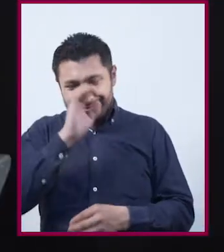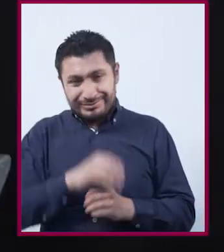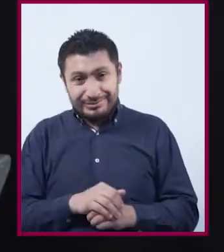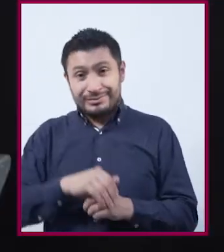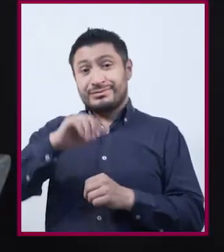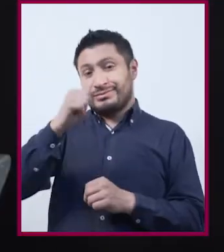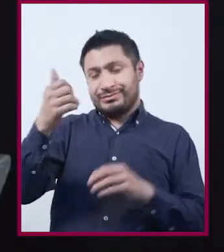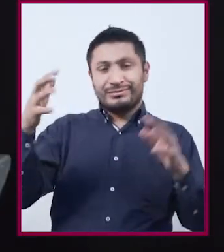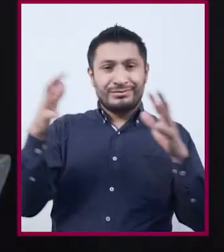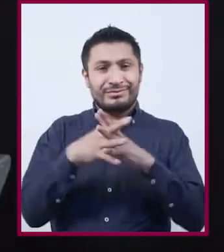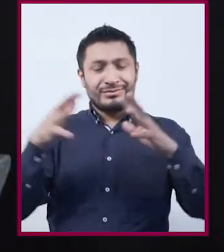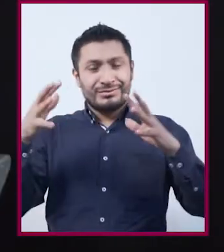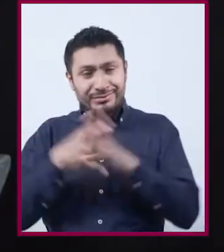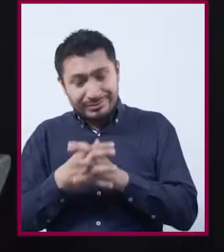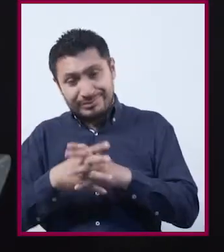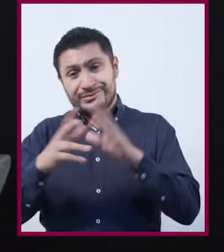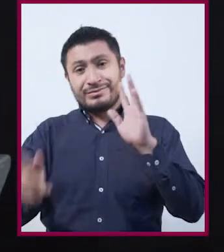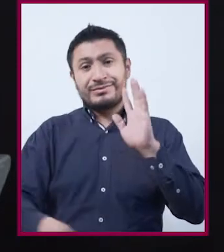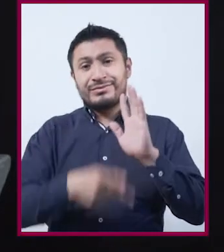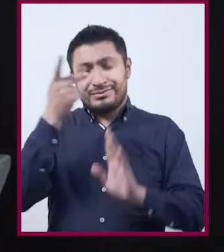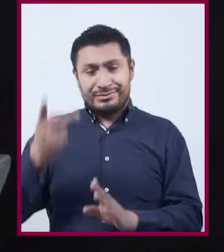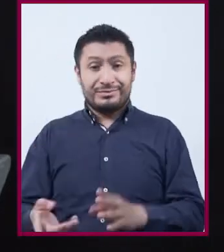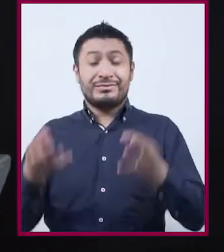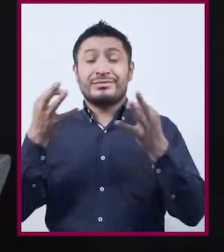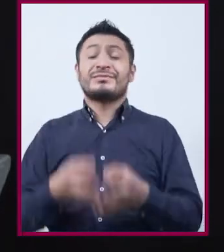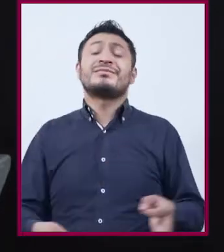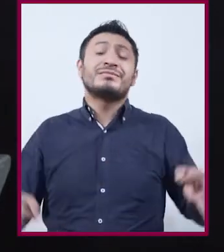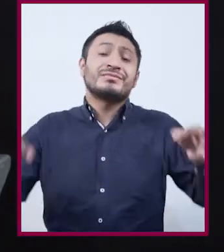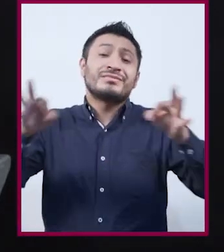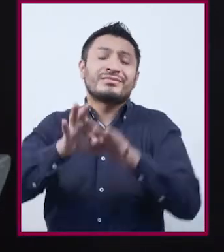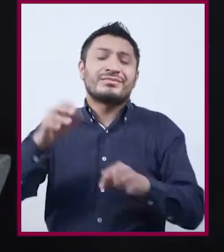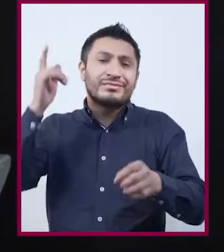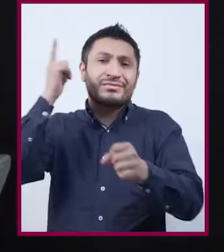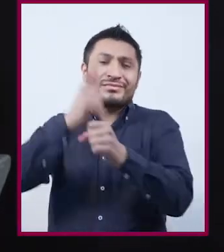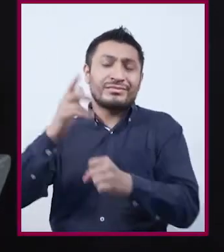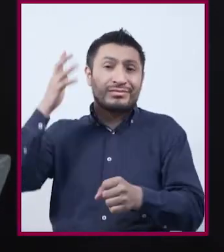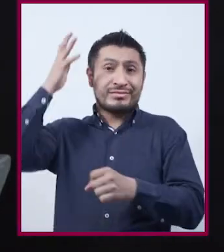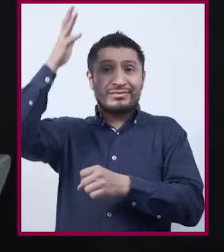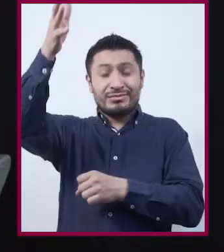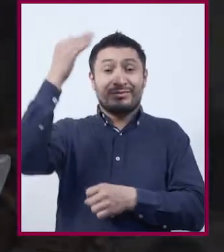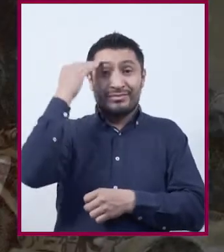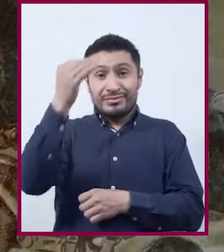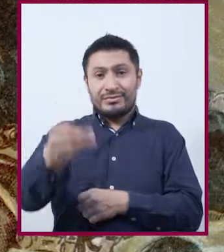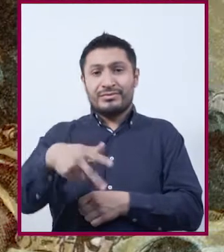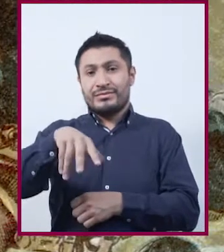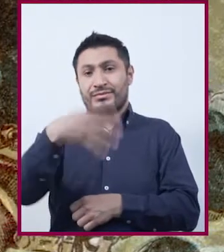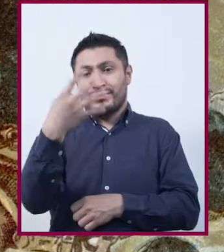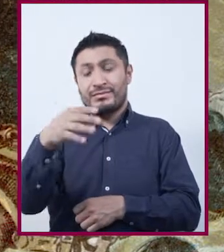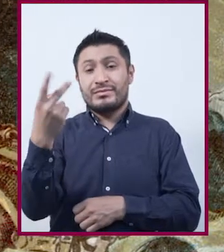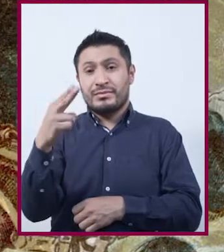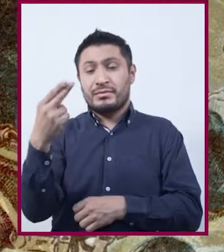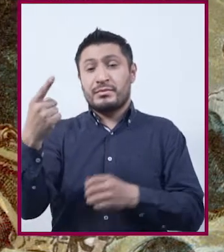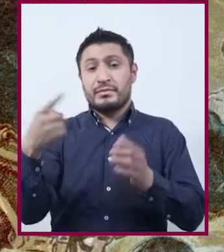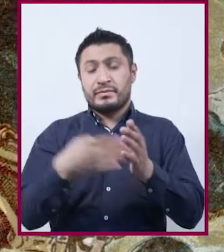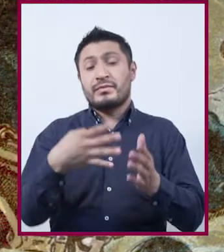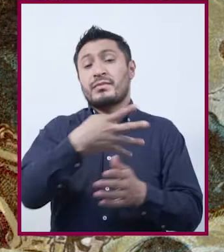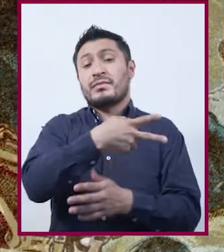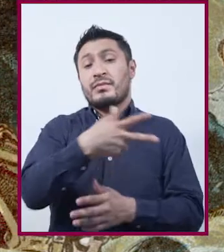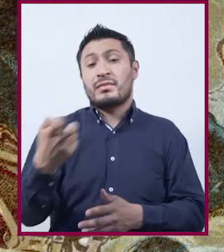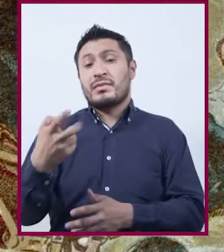Fíjate qué curioso. Otra guerra volvió a poner de manifiesto la importancia de predecir el tiempo. El 14 de noviembre